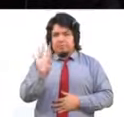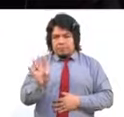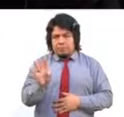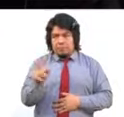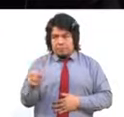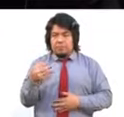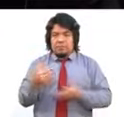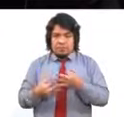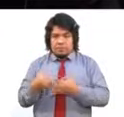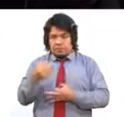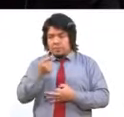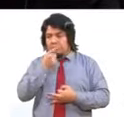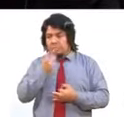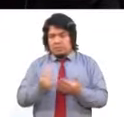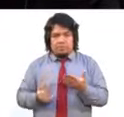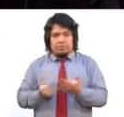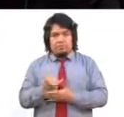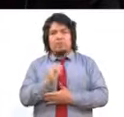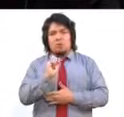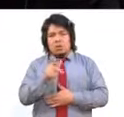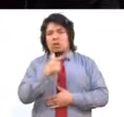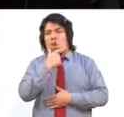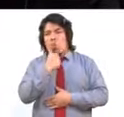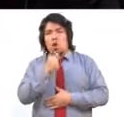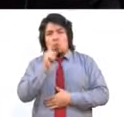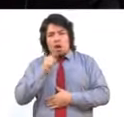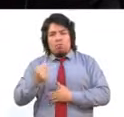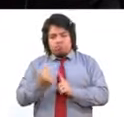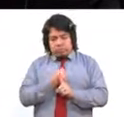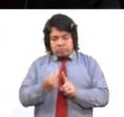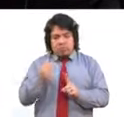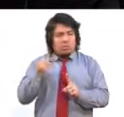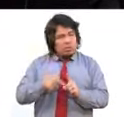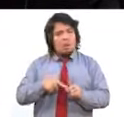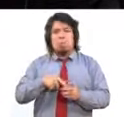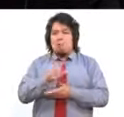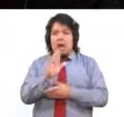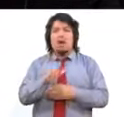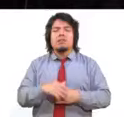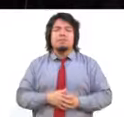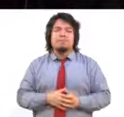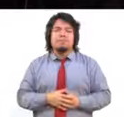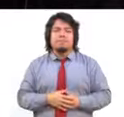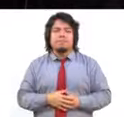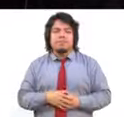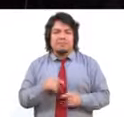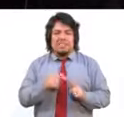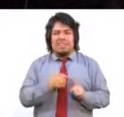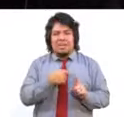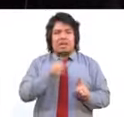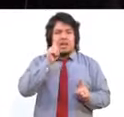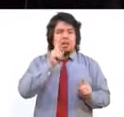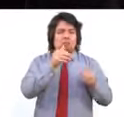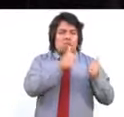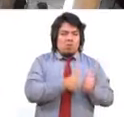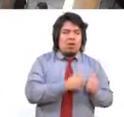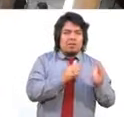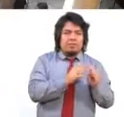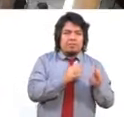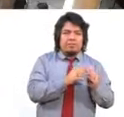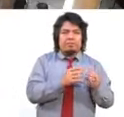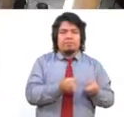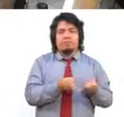les ha concedido que el agresor sale de casa, ¿cuál es la percepción de las mujeres que están siendo protegidas por esta ley?